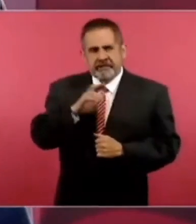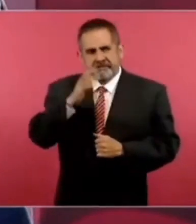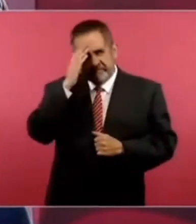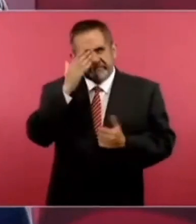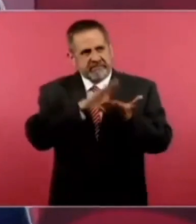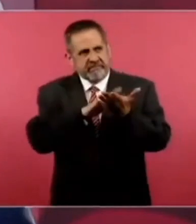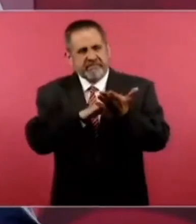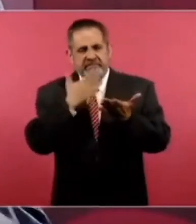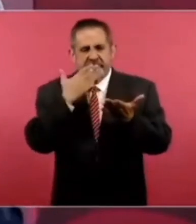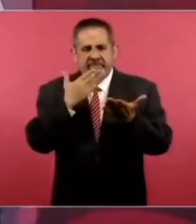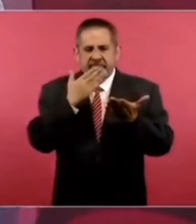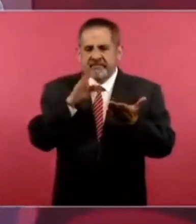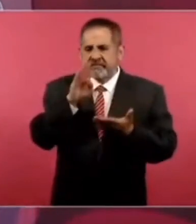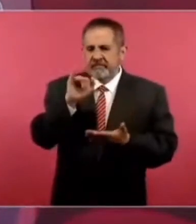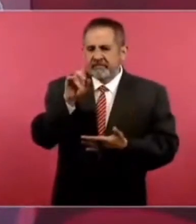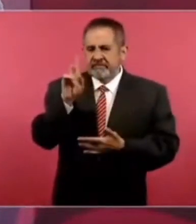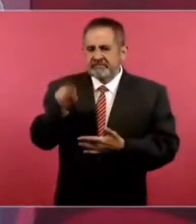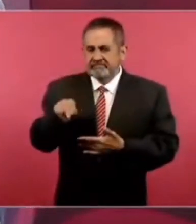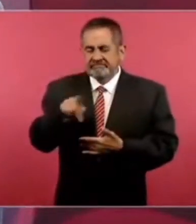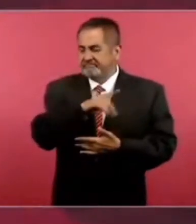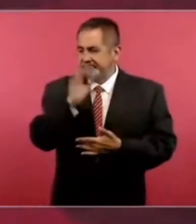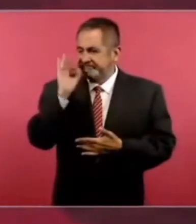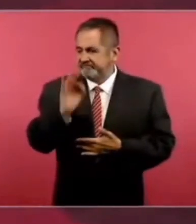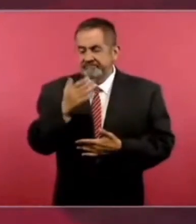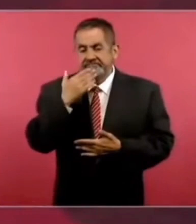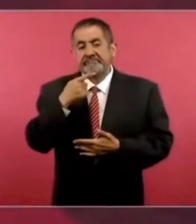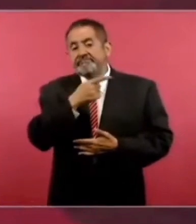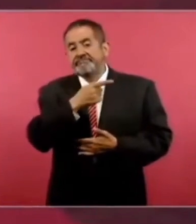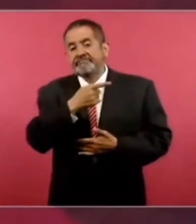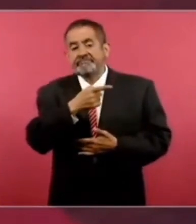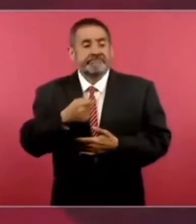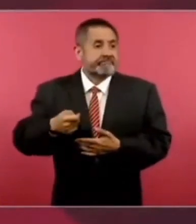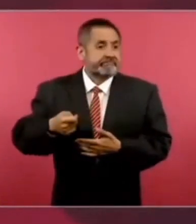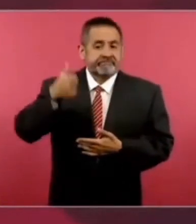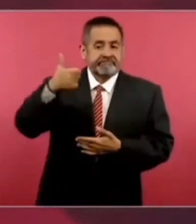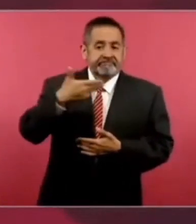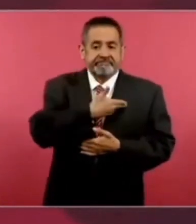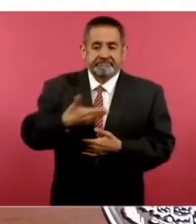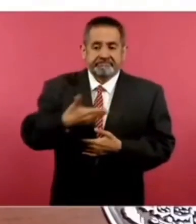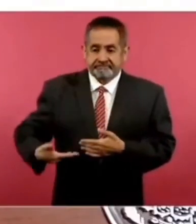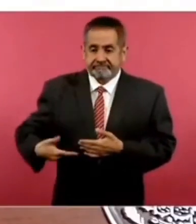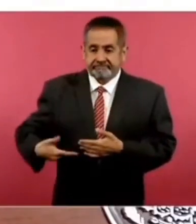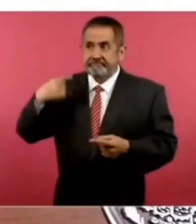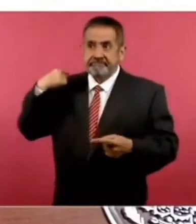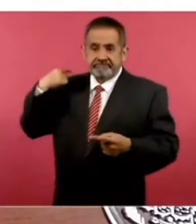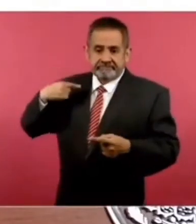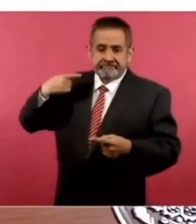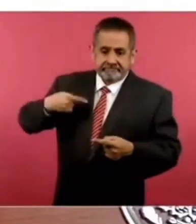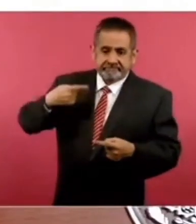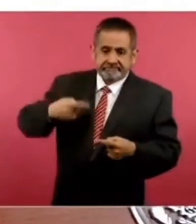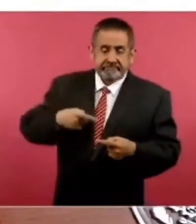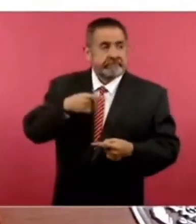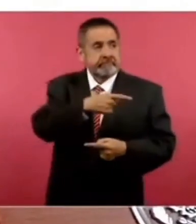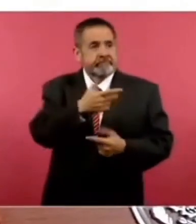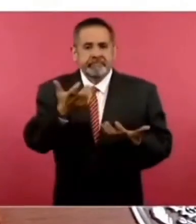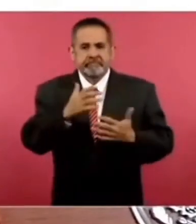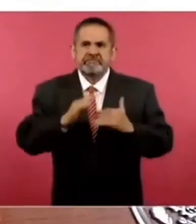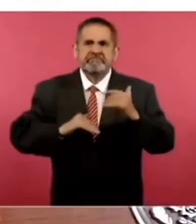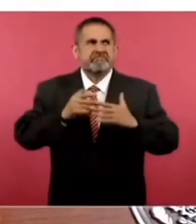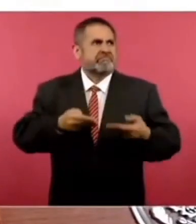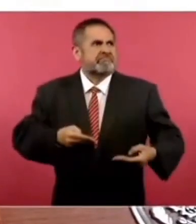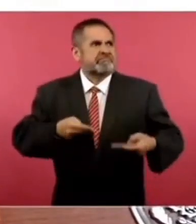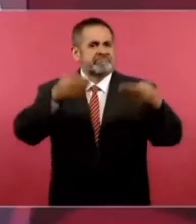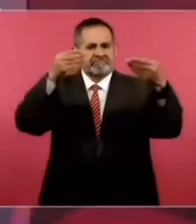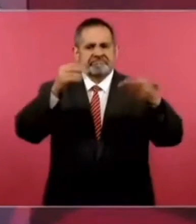Biden es el primer presidente de los últimos tiempos que no hace muro.